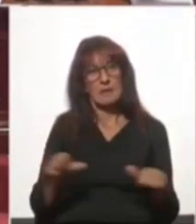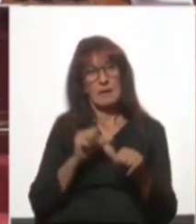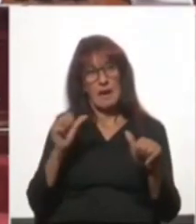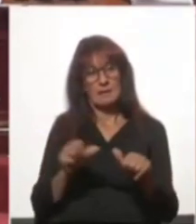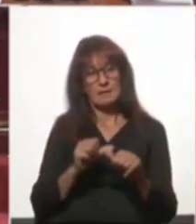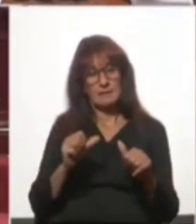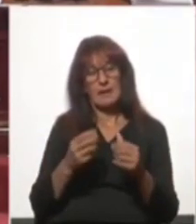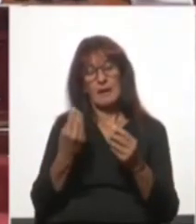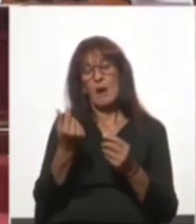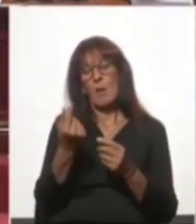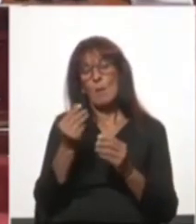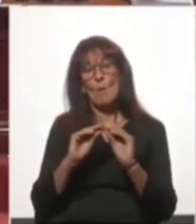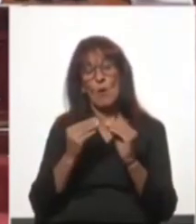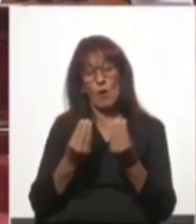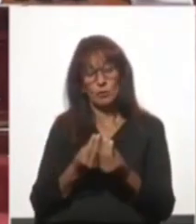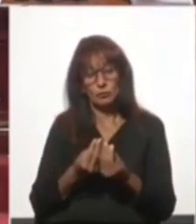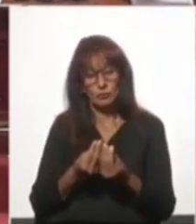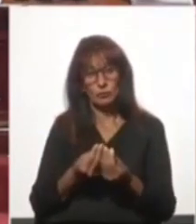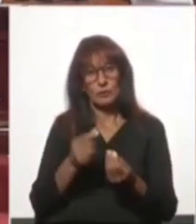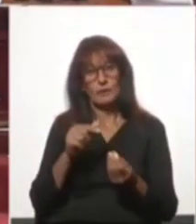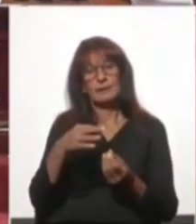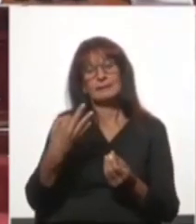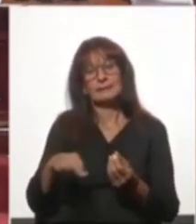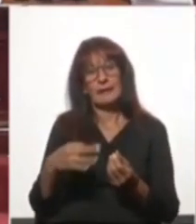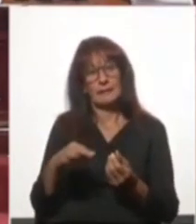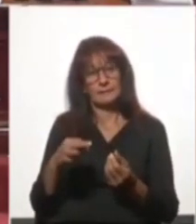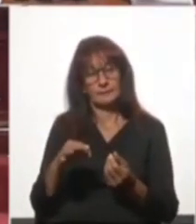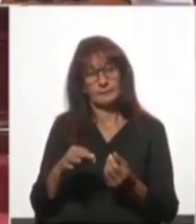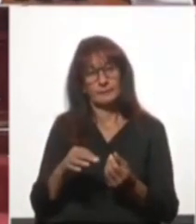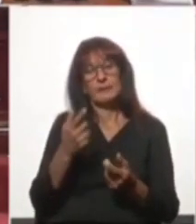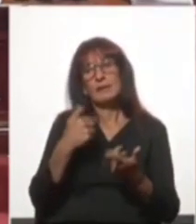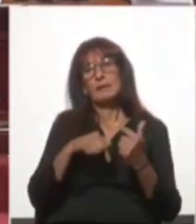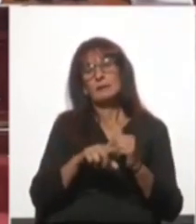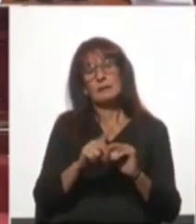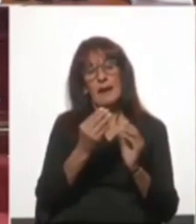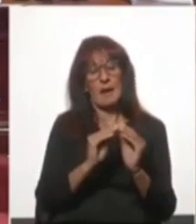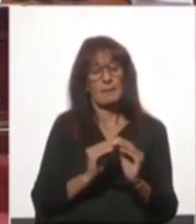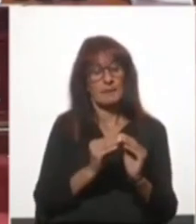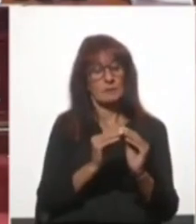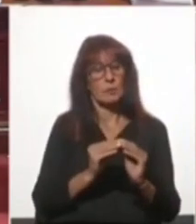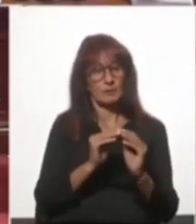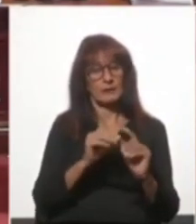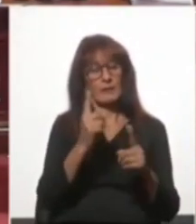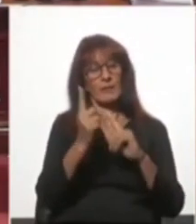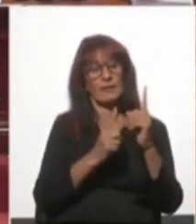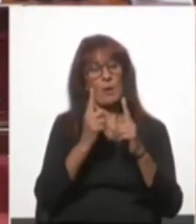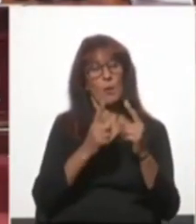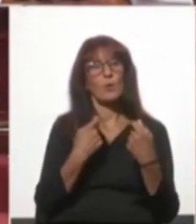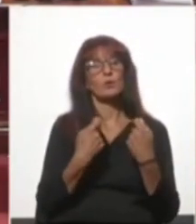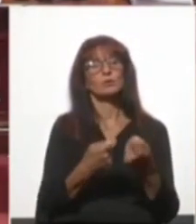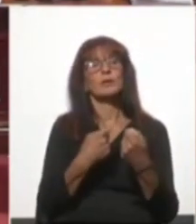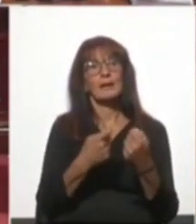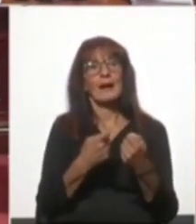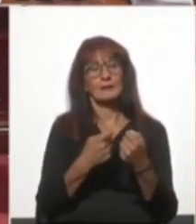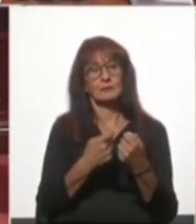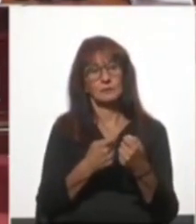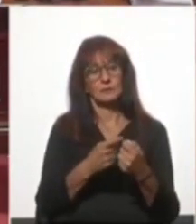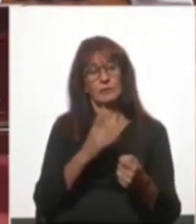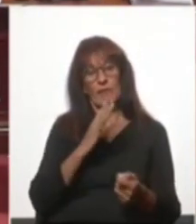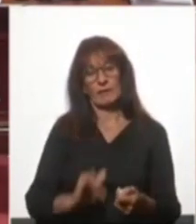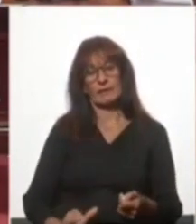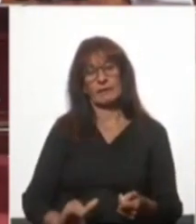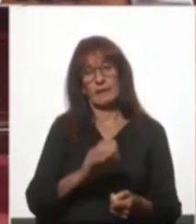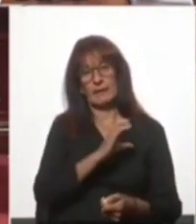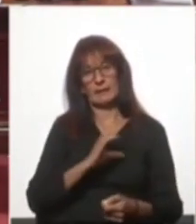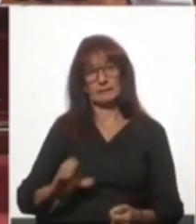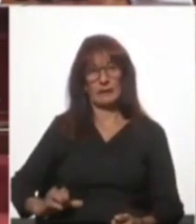sean inciertos. Increíblemente, en la presupuestación de algunos gastos sustanciales que tiene el Estado uruguayo,